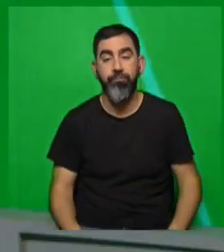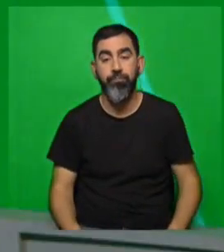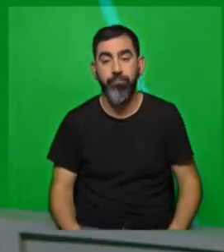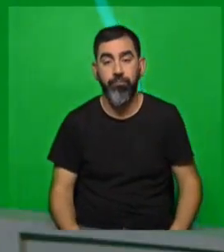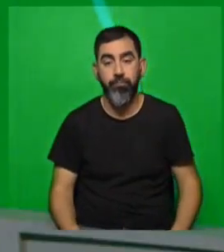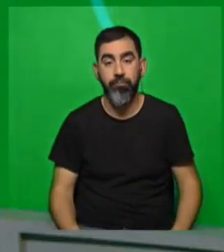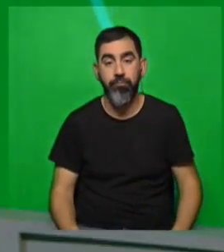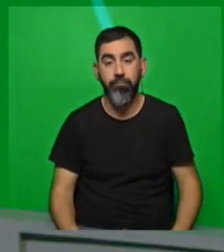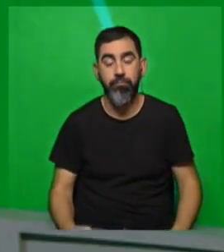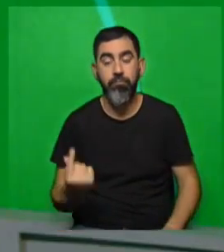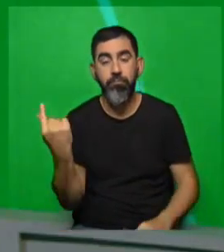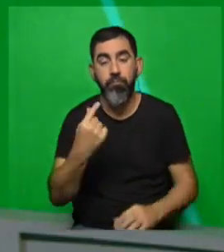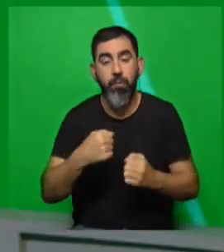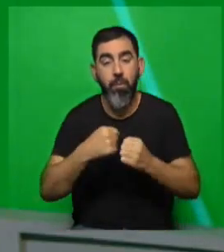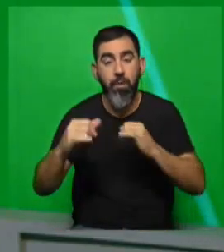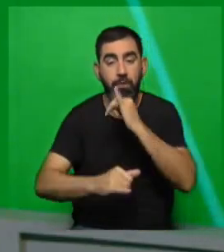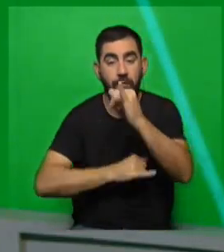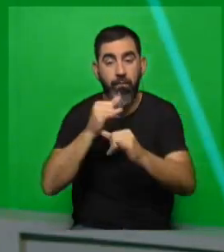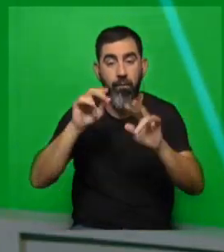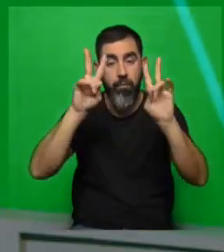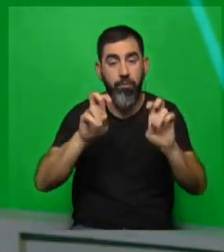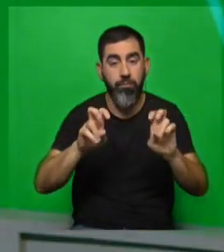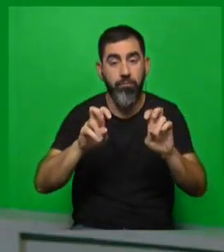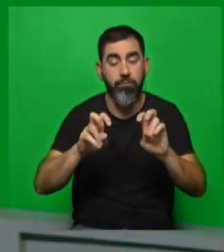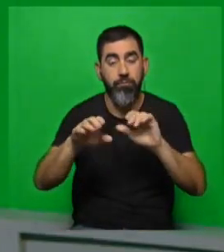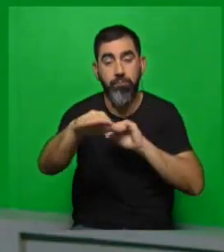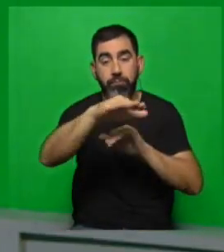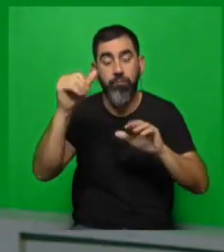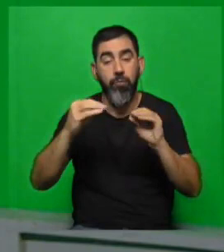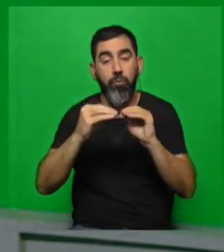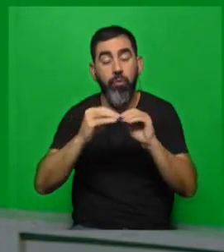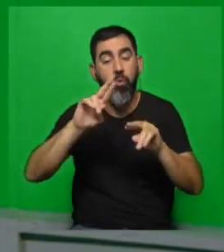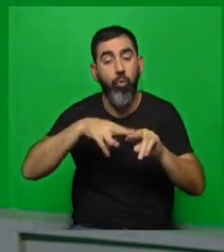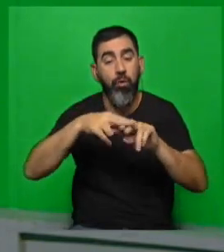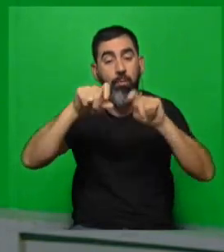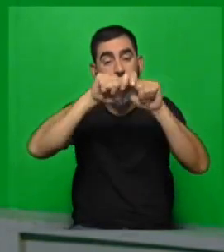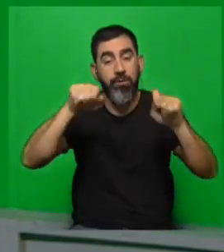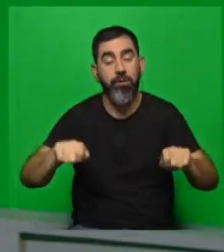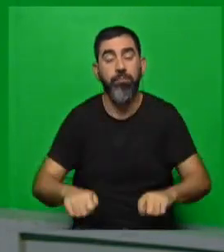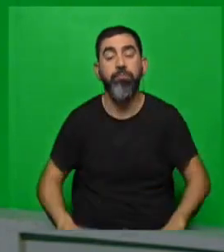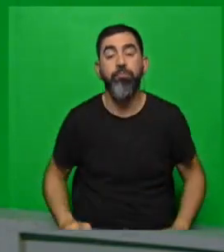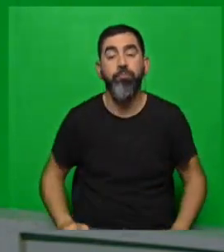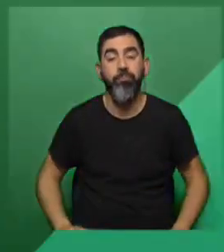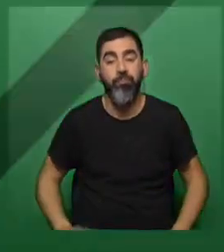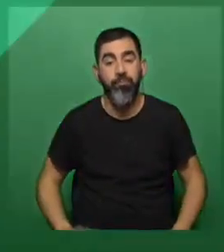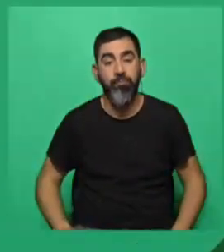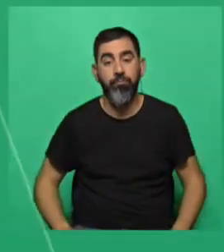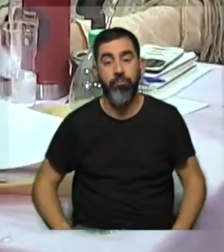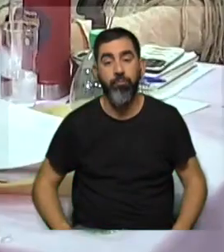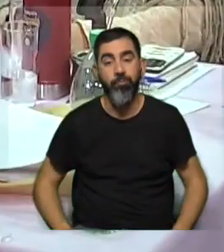en unos minutos vamos a ampliar sobre este tema pero nos está convocando Luka veloz desde el pizzanet Adelante Luca